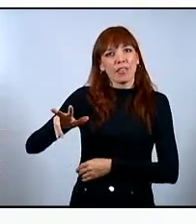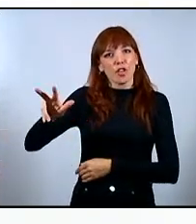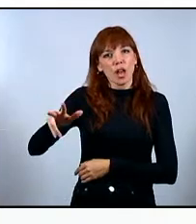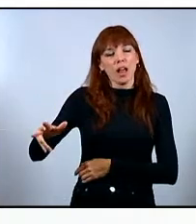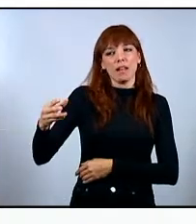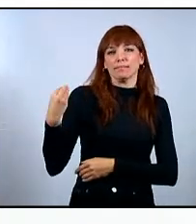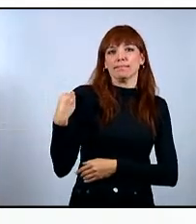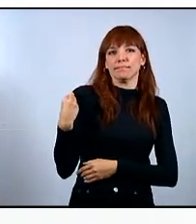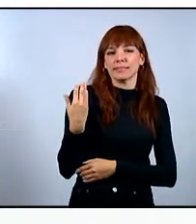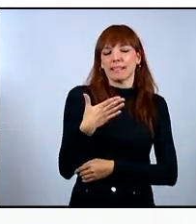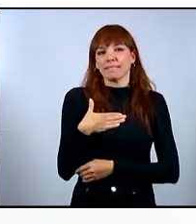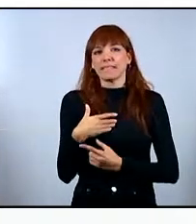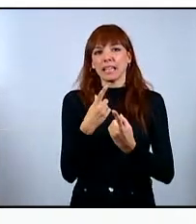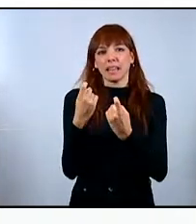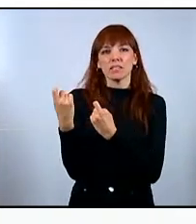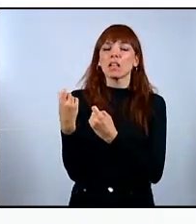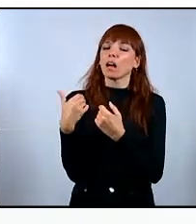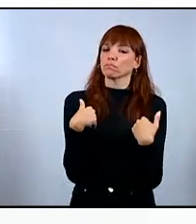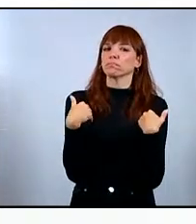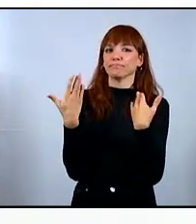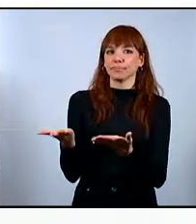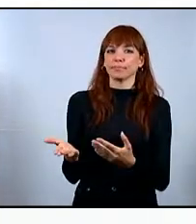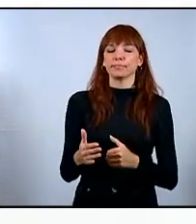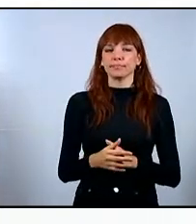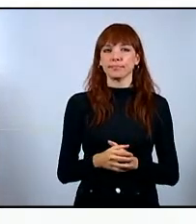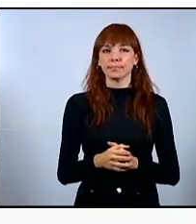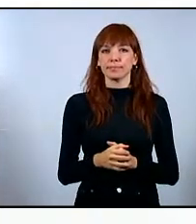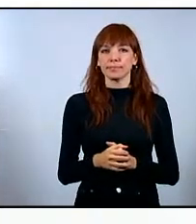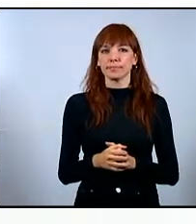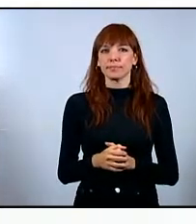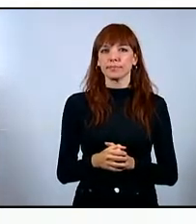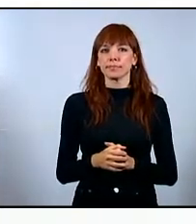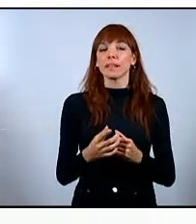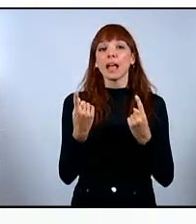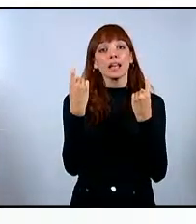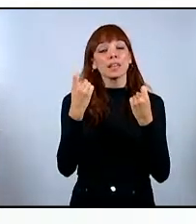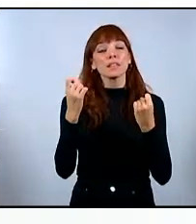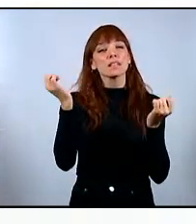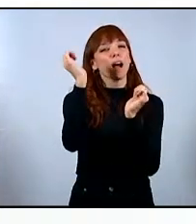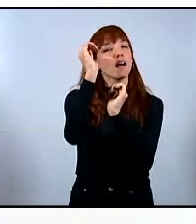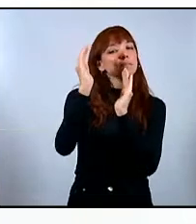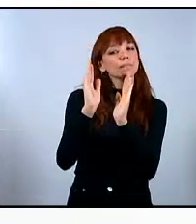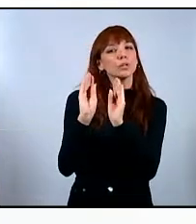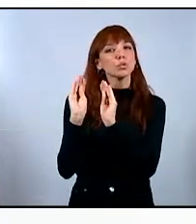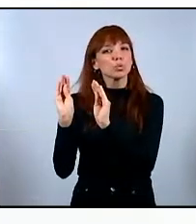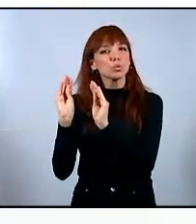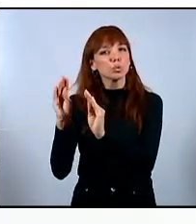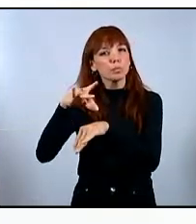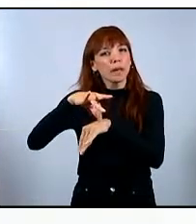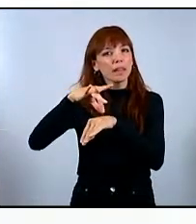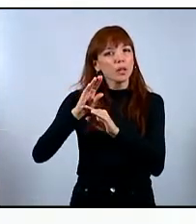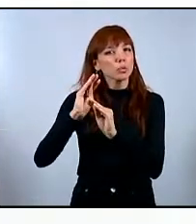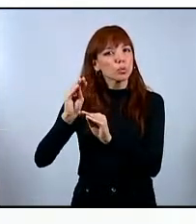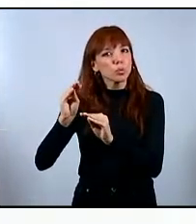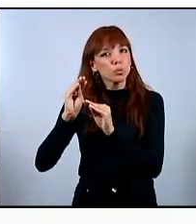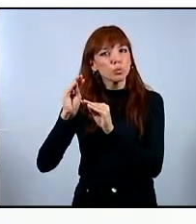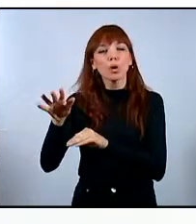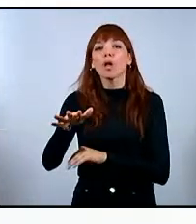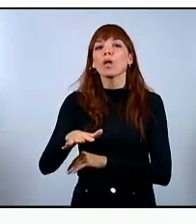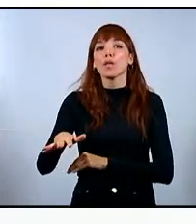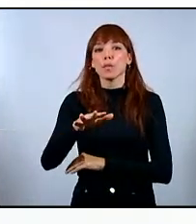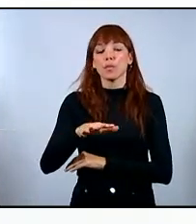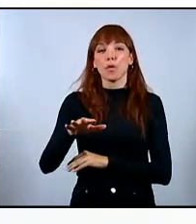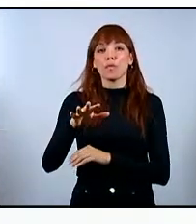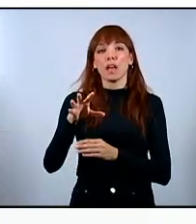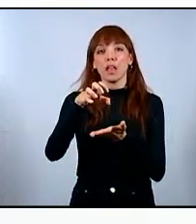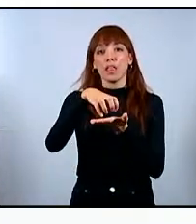ELA. Por ello, y para mejorar las necesidades de atención que tienen estos pacientes, van a ser atendidos en el Centro